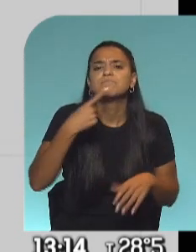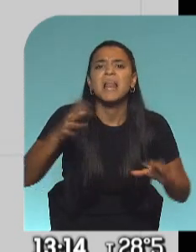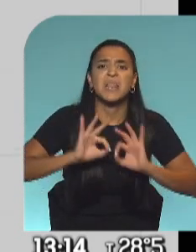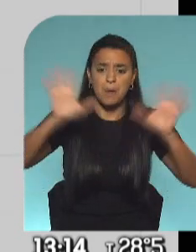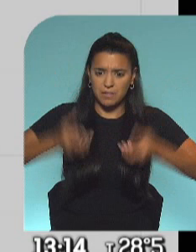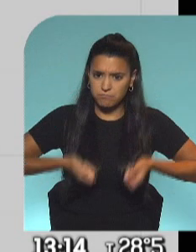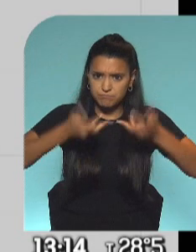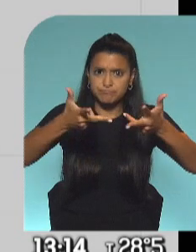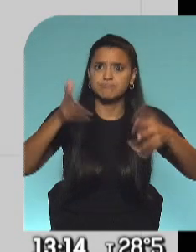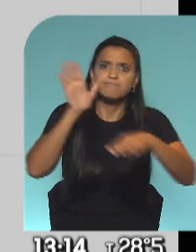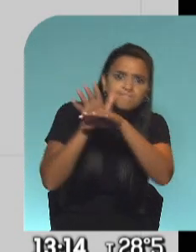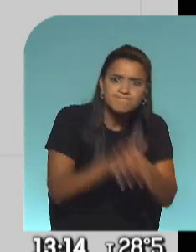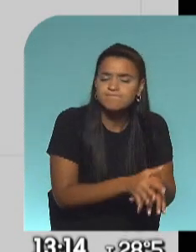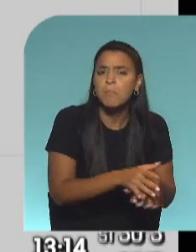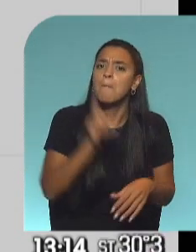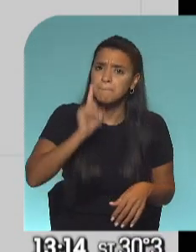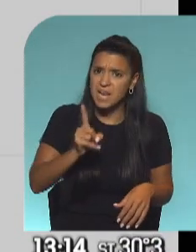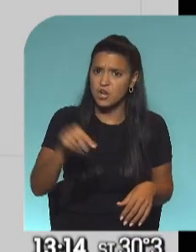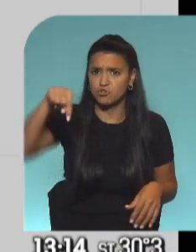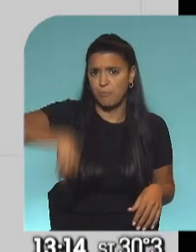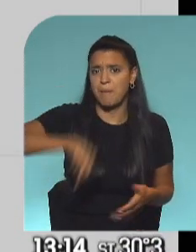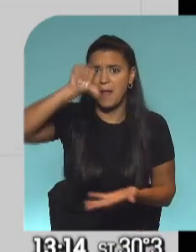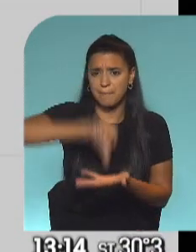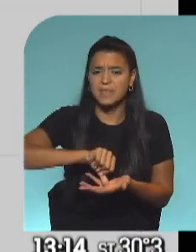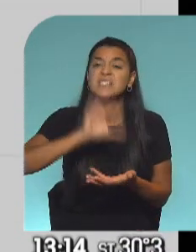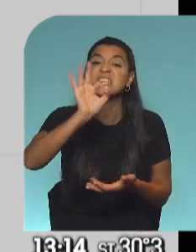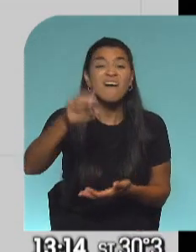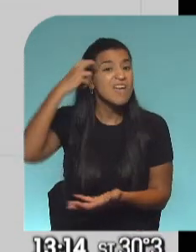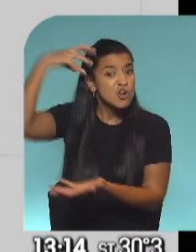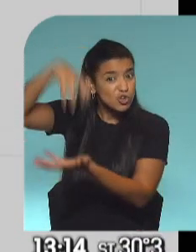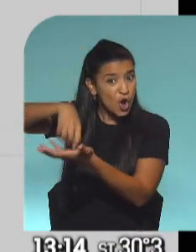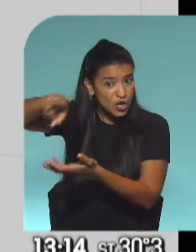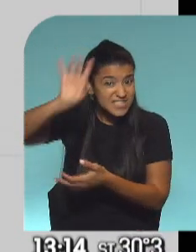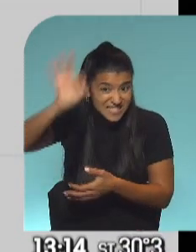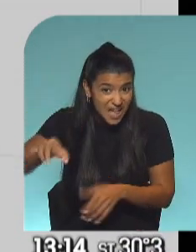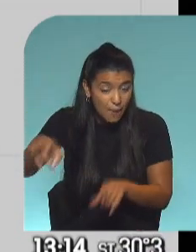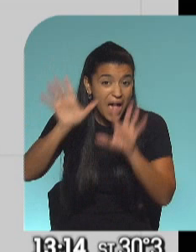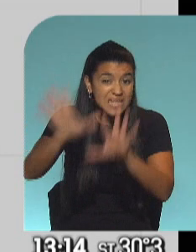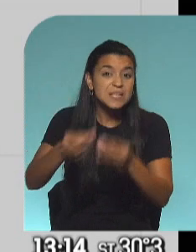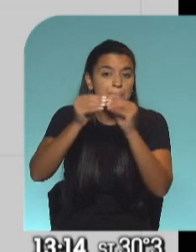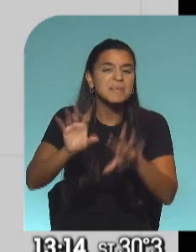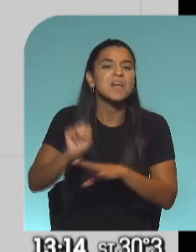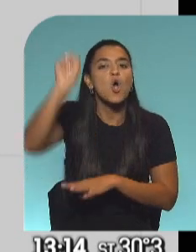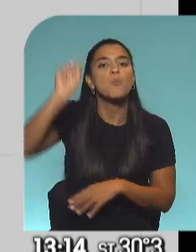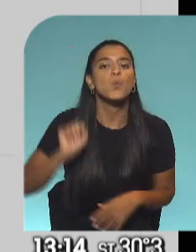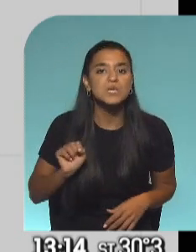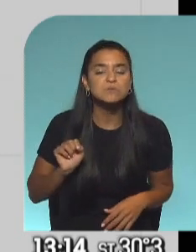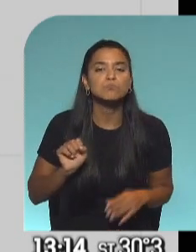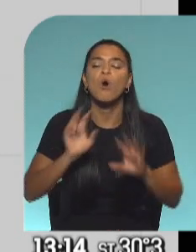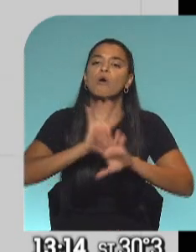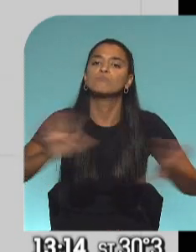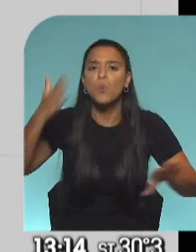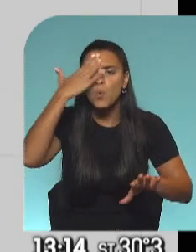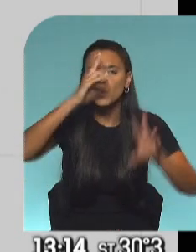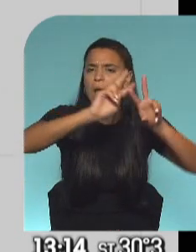de expresión. Muy peligroso para nuestro país. ¿Sabe el Congreso que es así como empieza el comunismo? Cancelar la cultura en